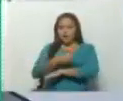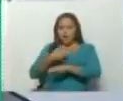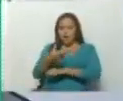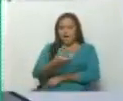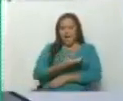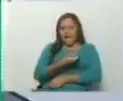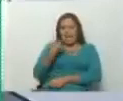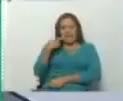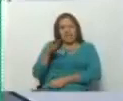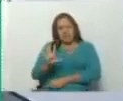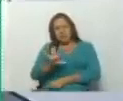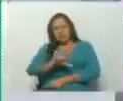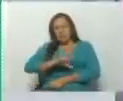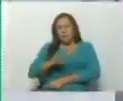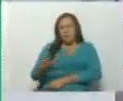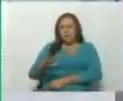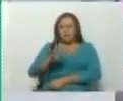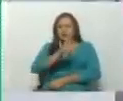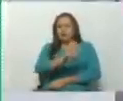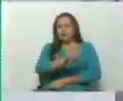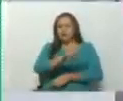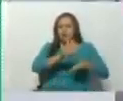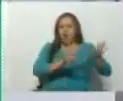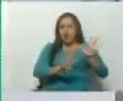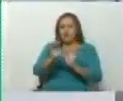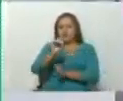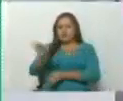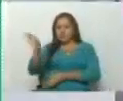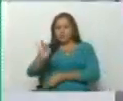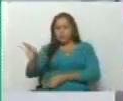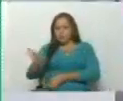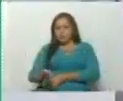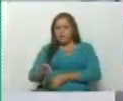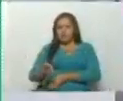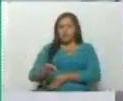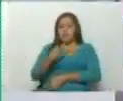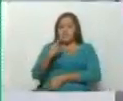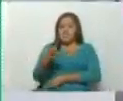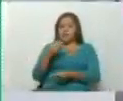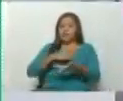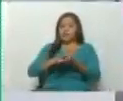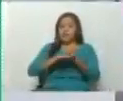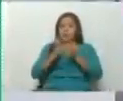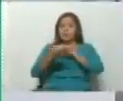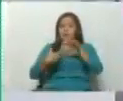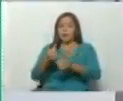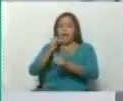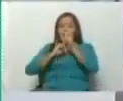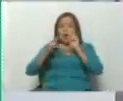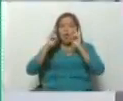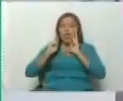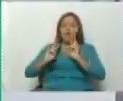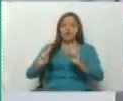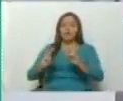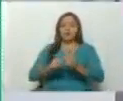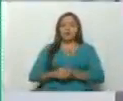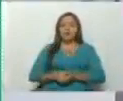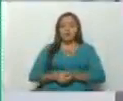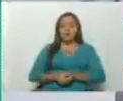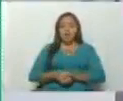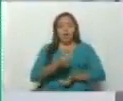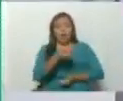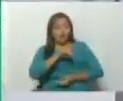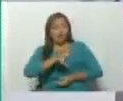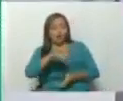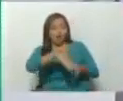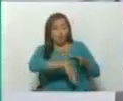un 90% de los candidatos ofrecían eso, resolver el problema de agua potable, el suministro de agua potable. A través de pozos, por